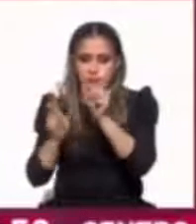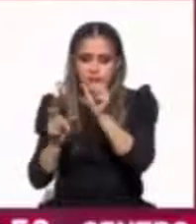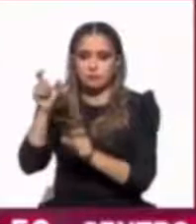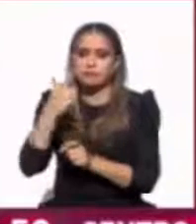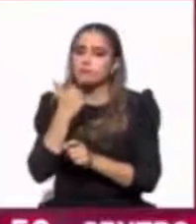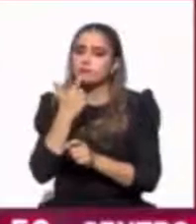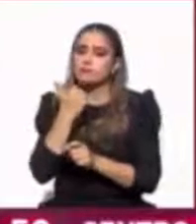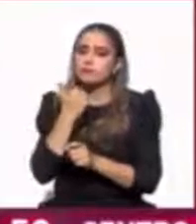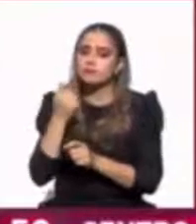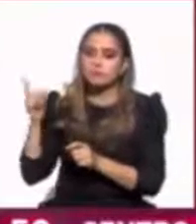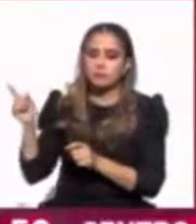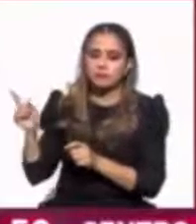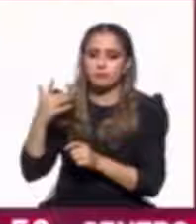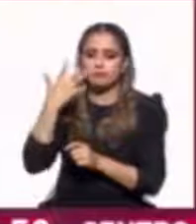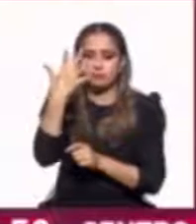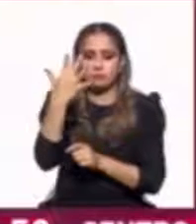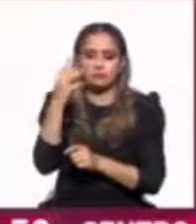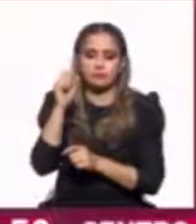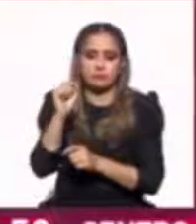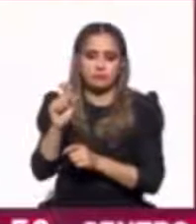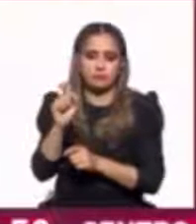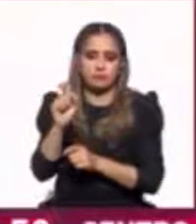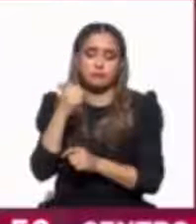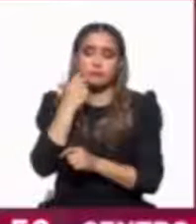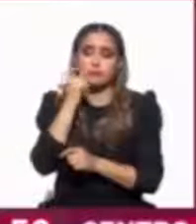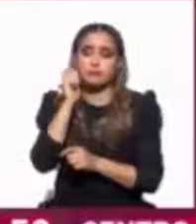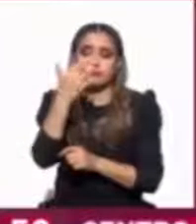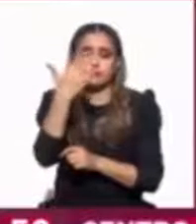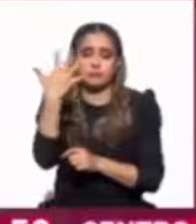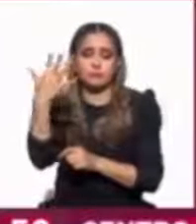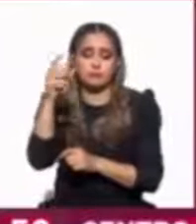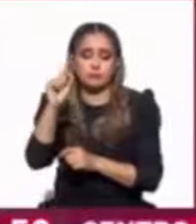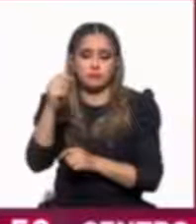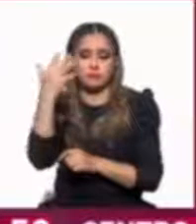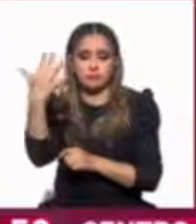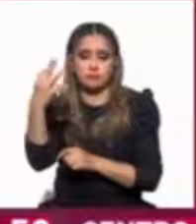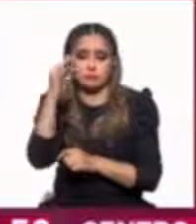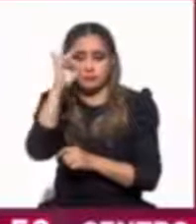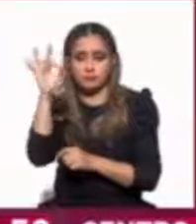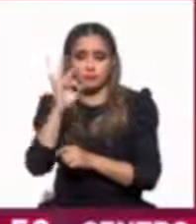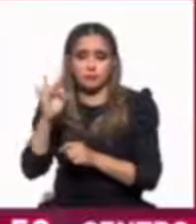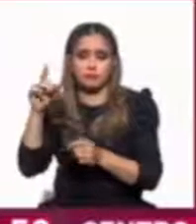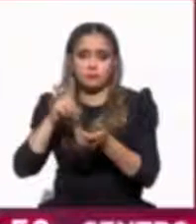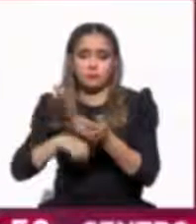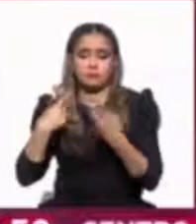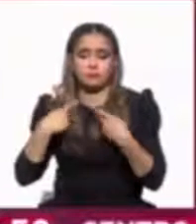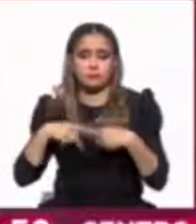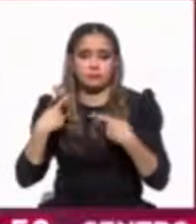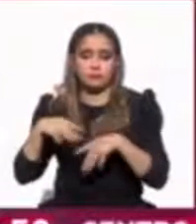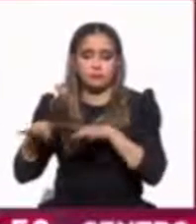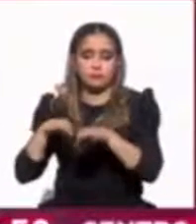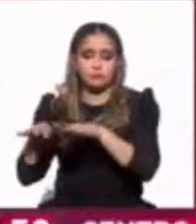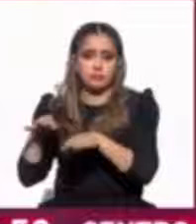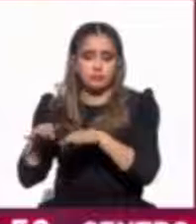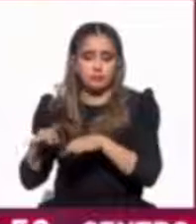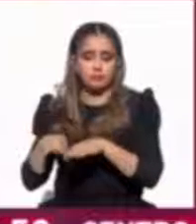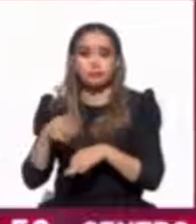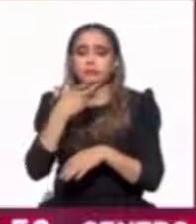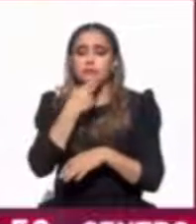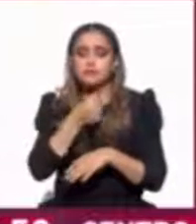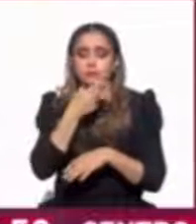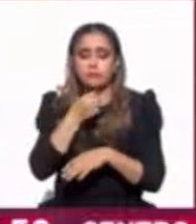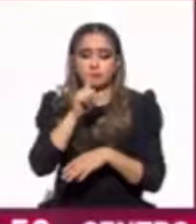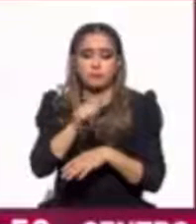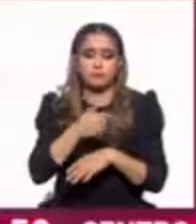es de casi 5 puntos, bajó a 55.5 en el total de la población, y entre hombres, que